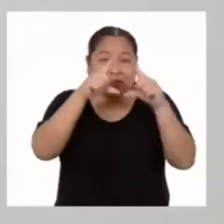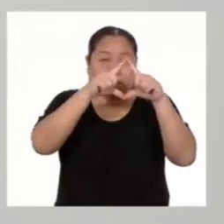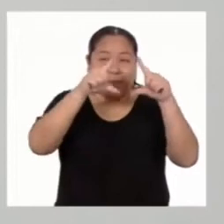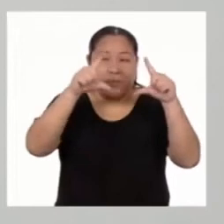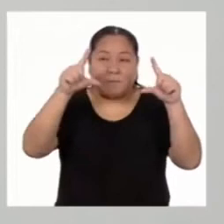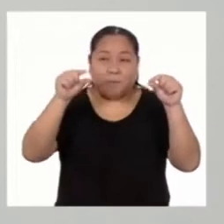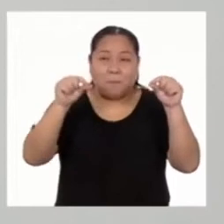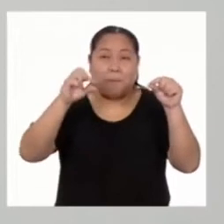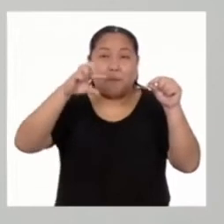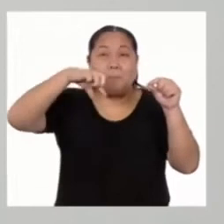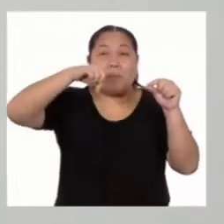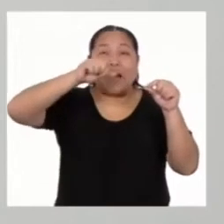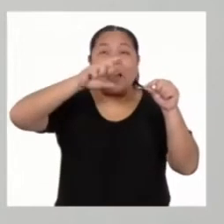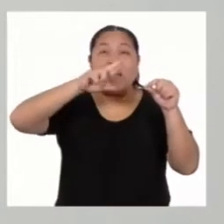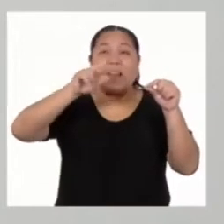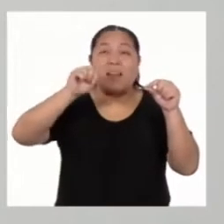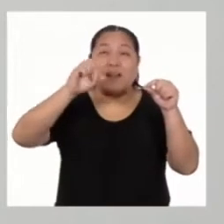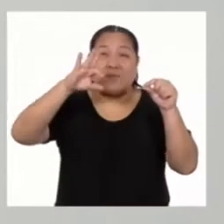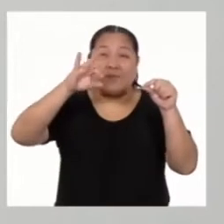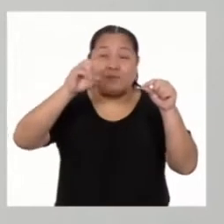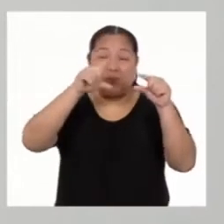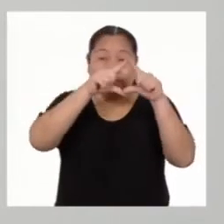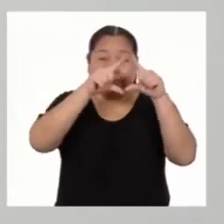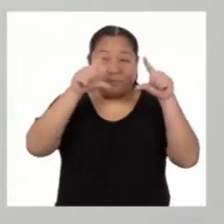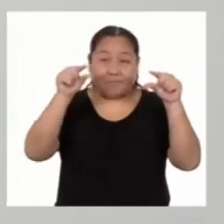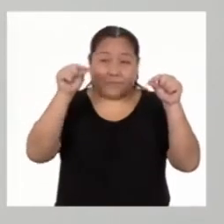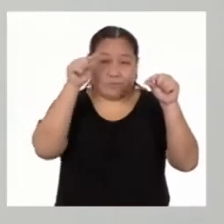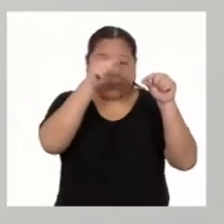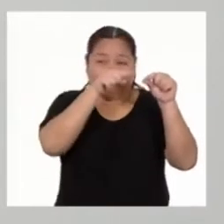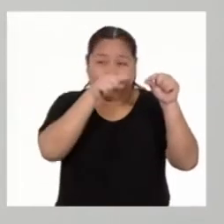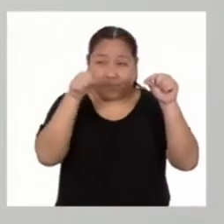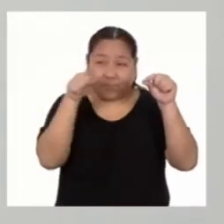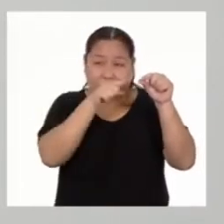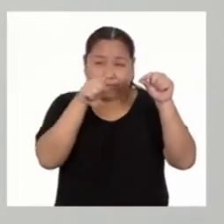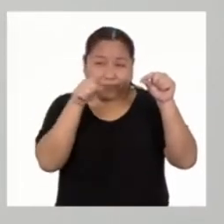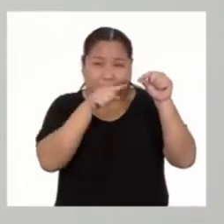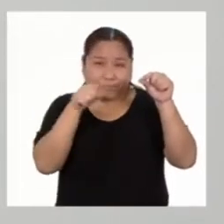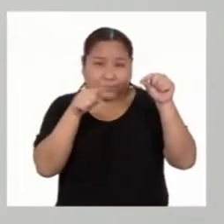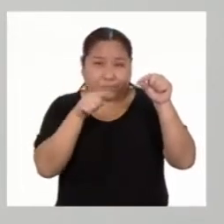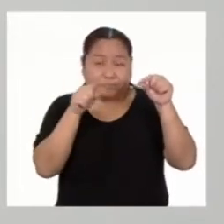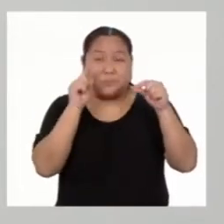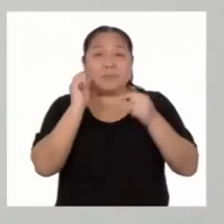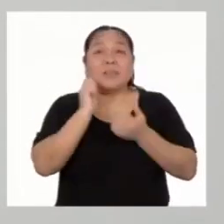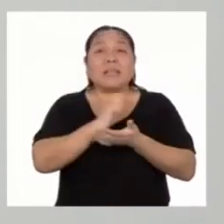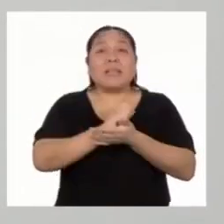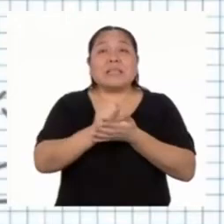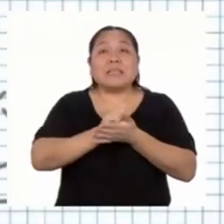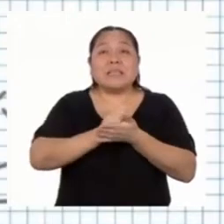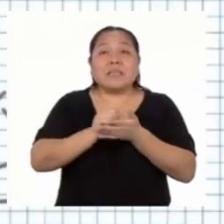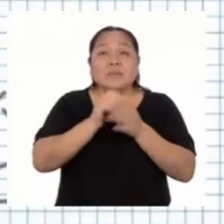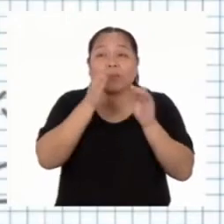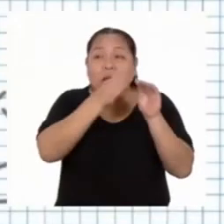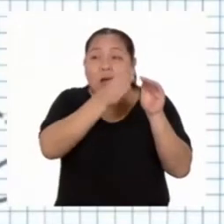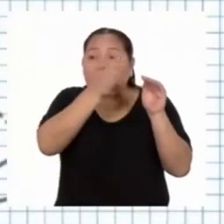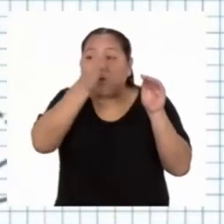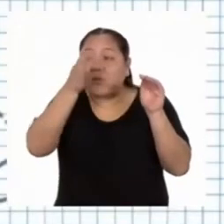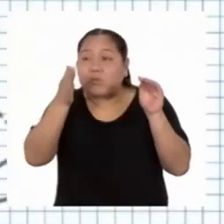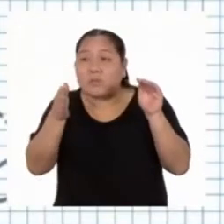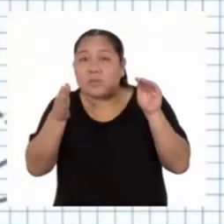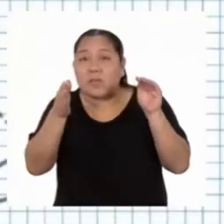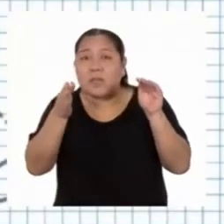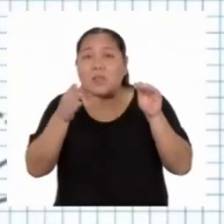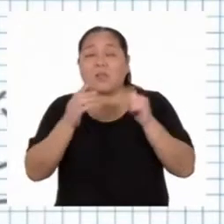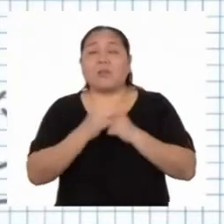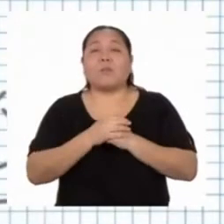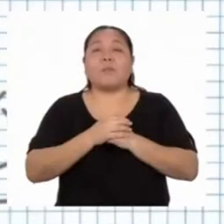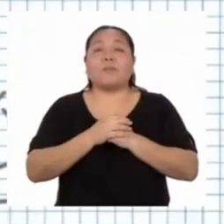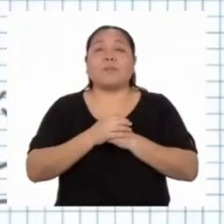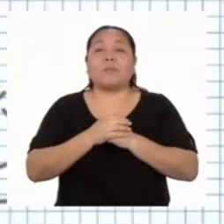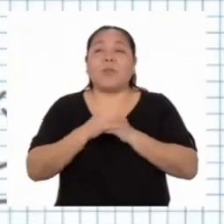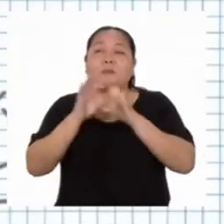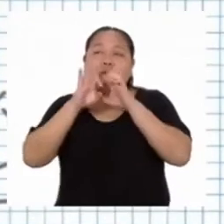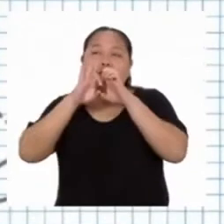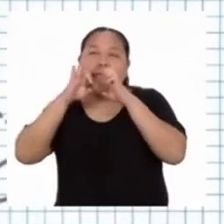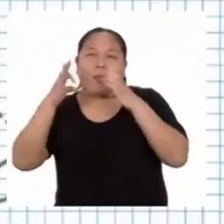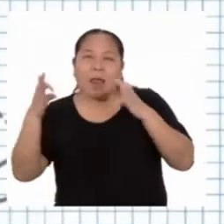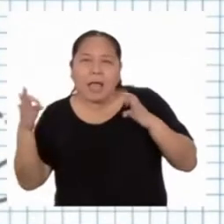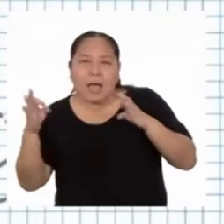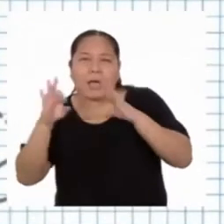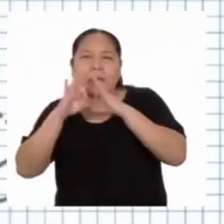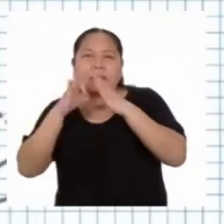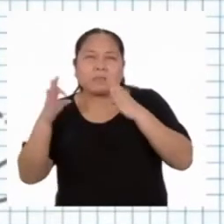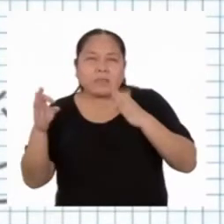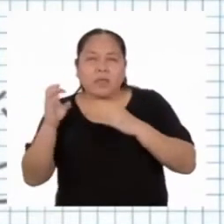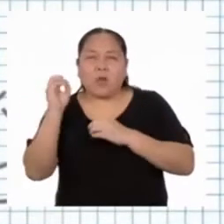Es decir, escribiremos al lado aquella frase o palabras que representan